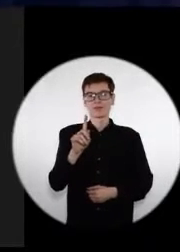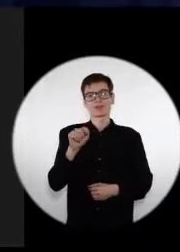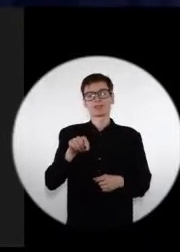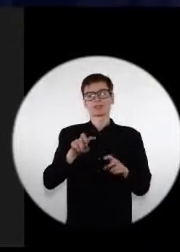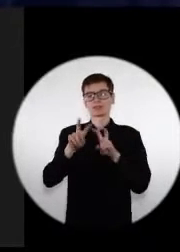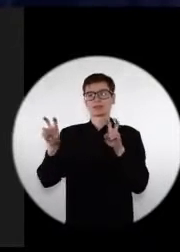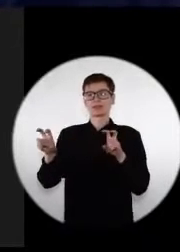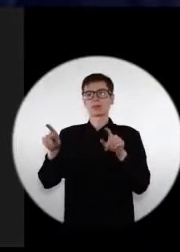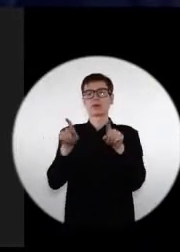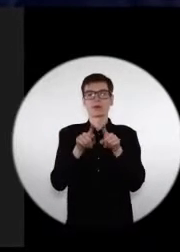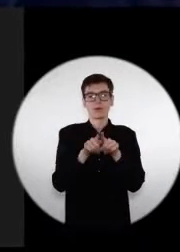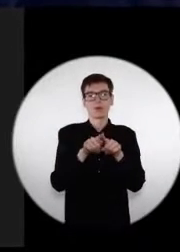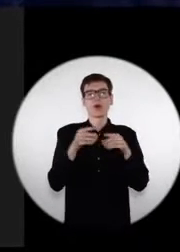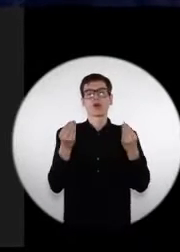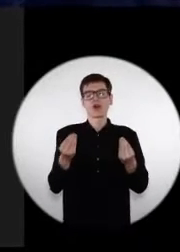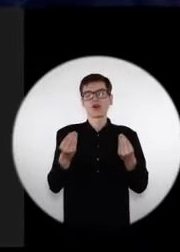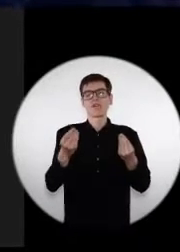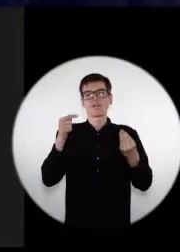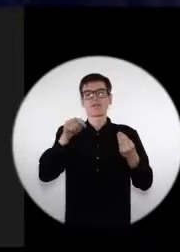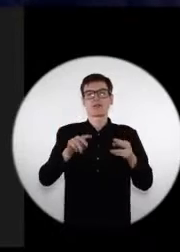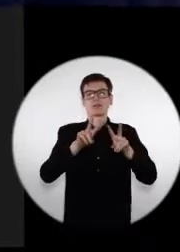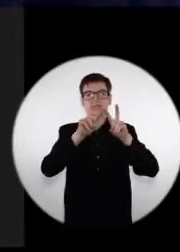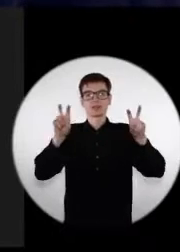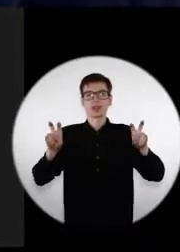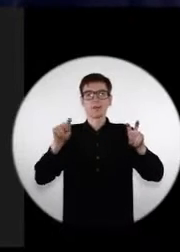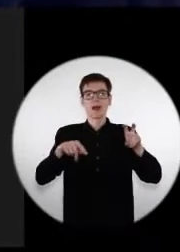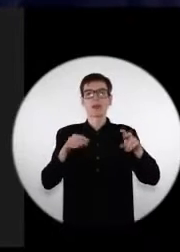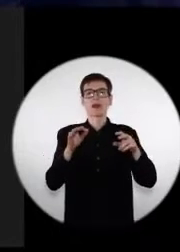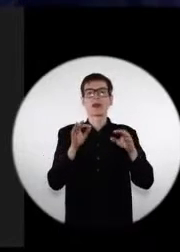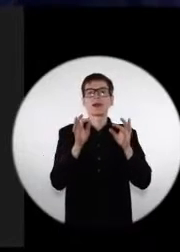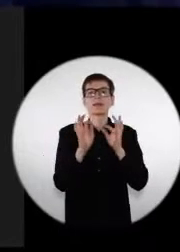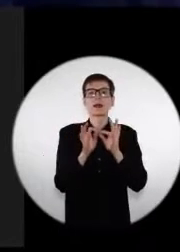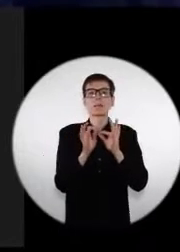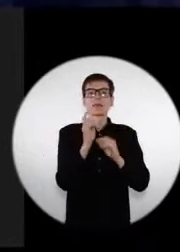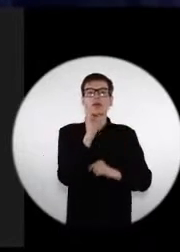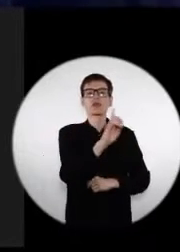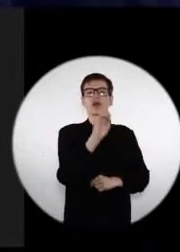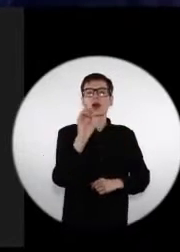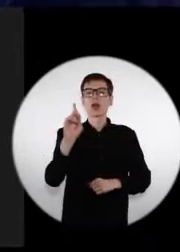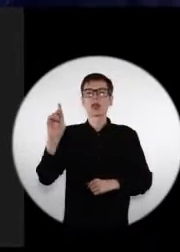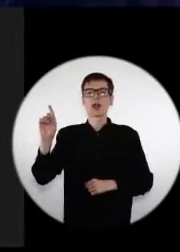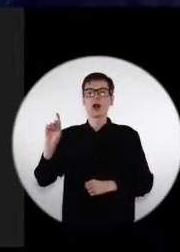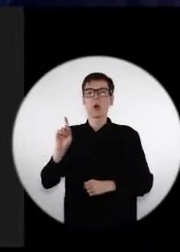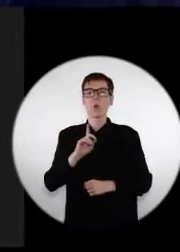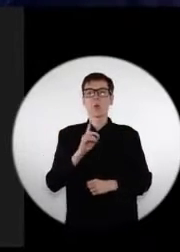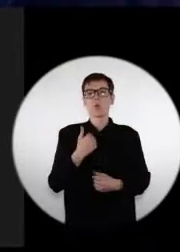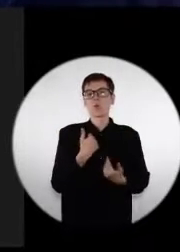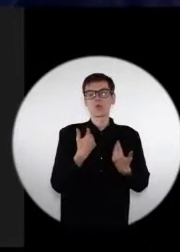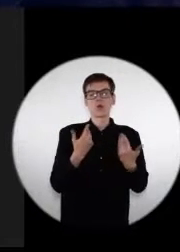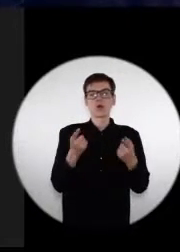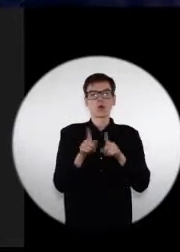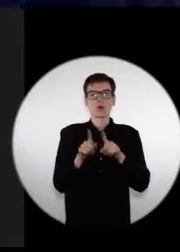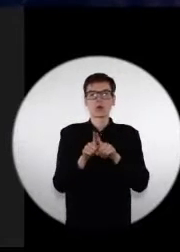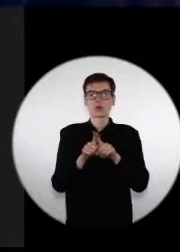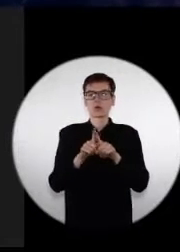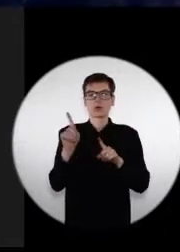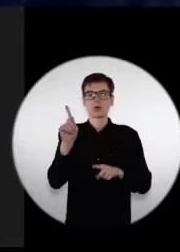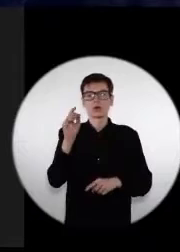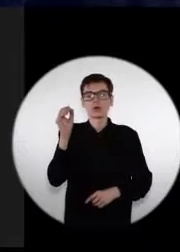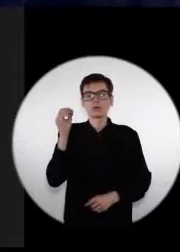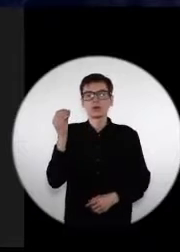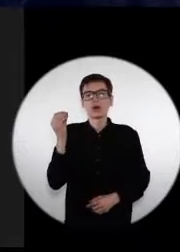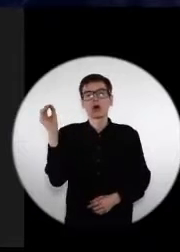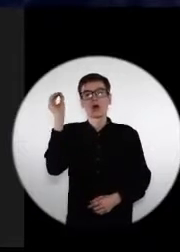en el libro porque porque el personaje estaba llorando no no no se trata de eso entonces claro este este tema de la